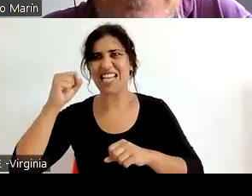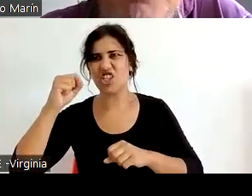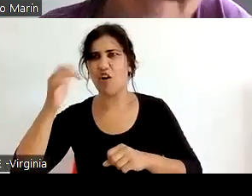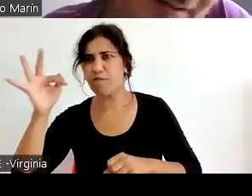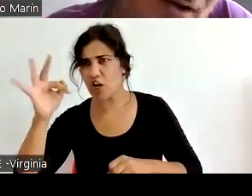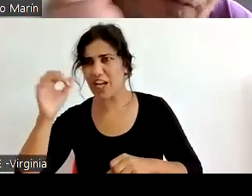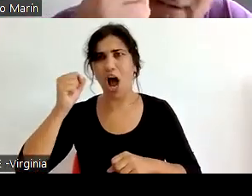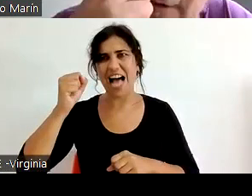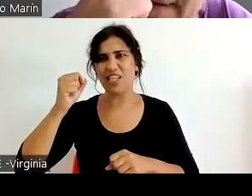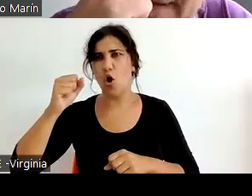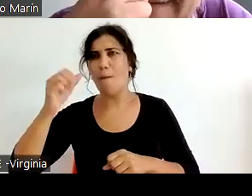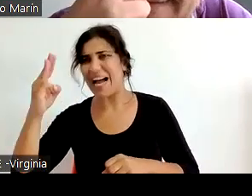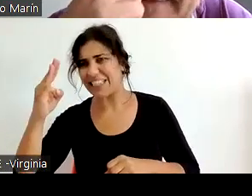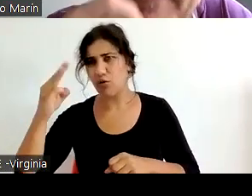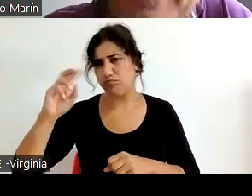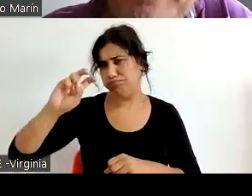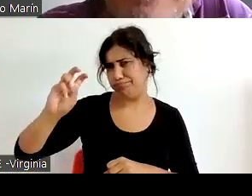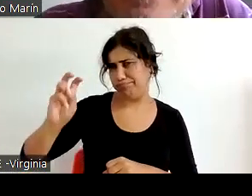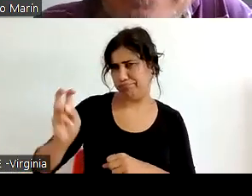y la biotina, que sería un cofactor en realidad,